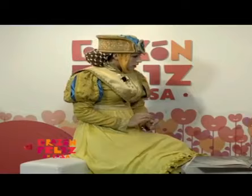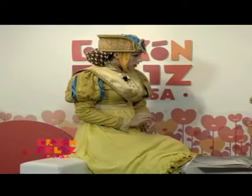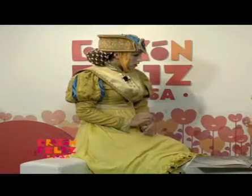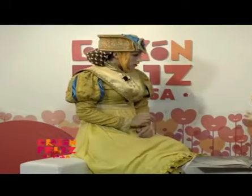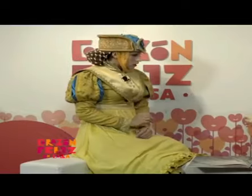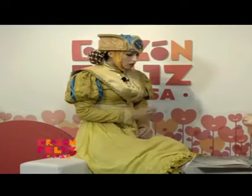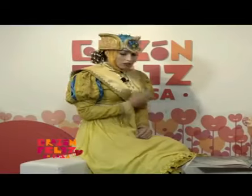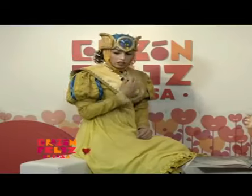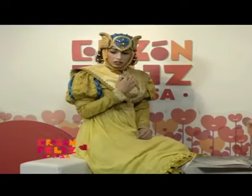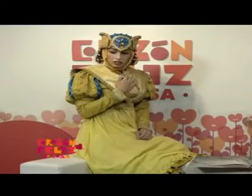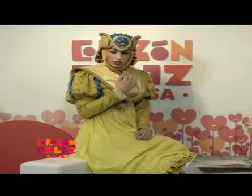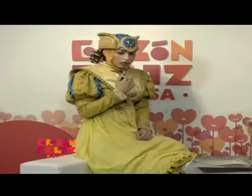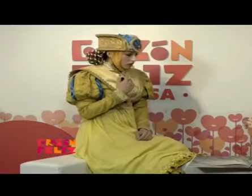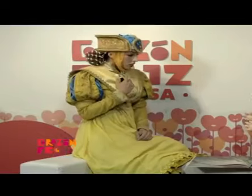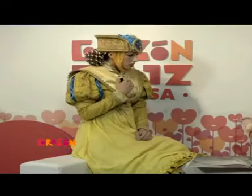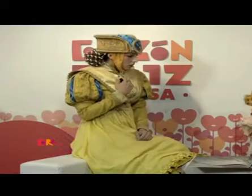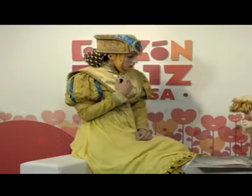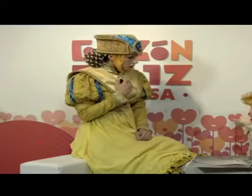Pero...